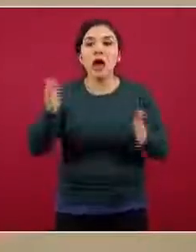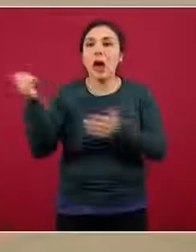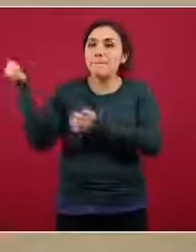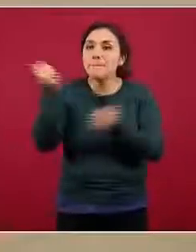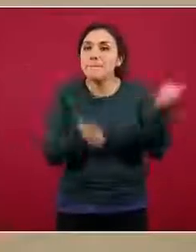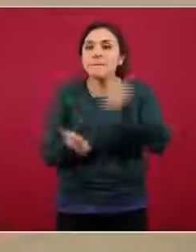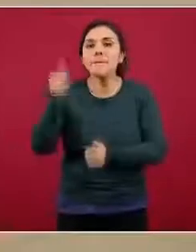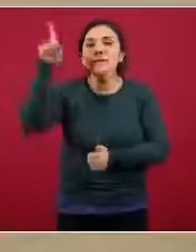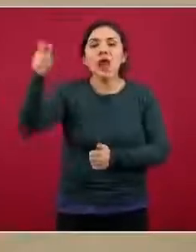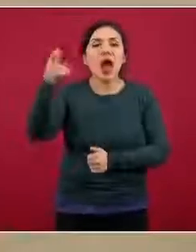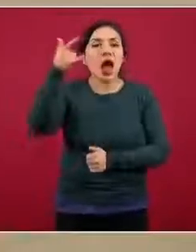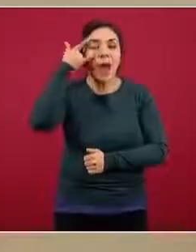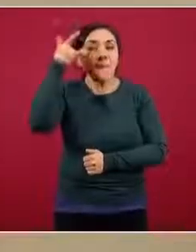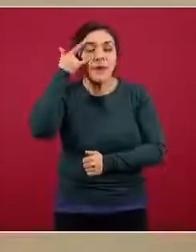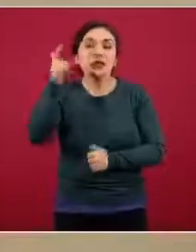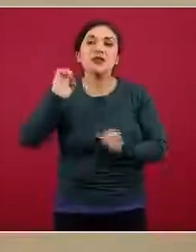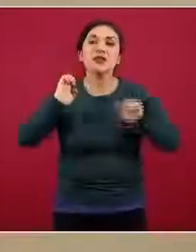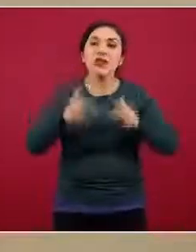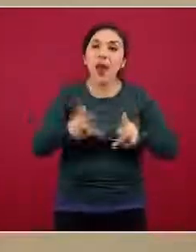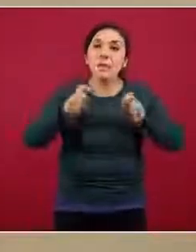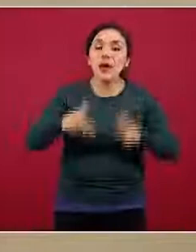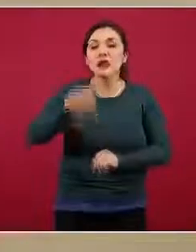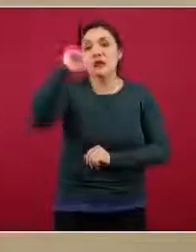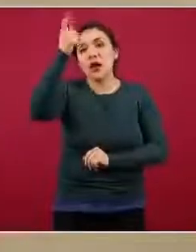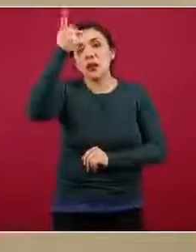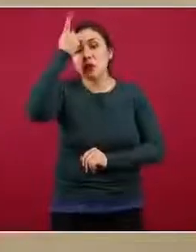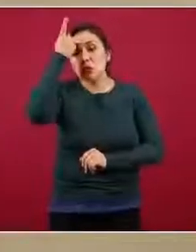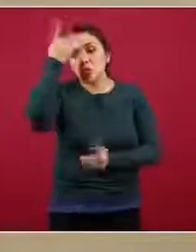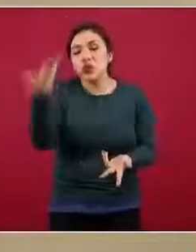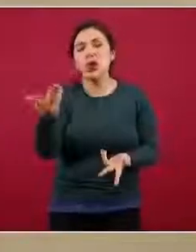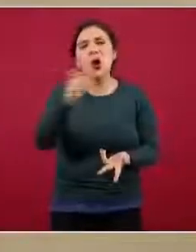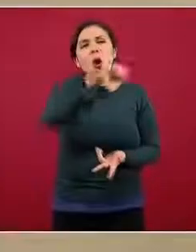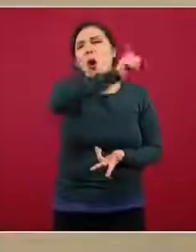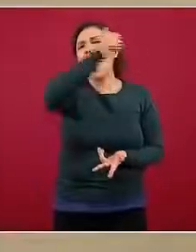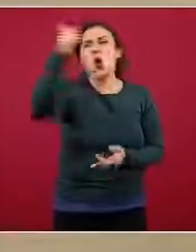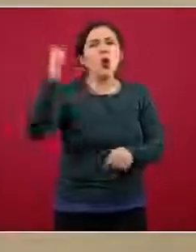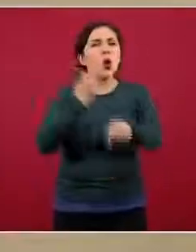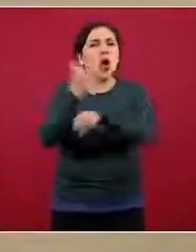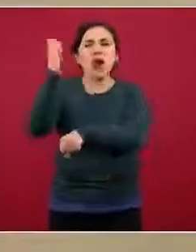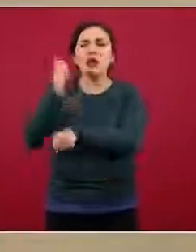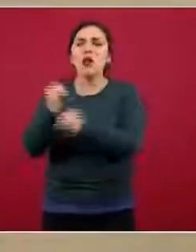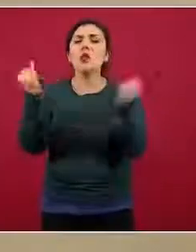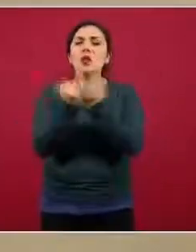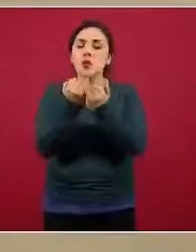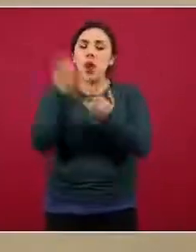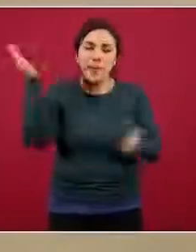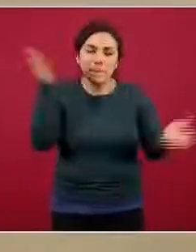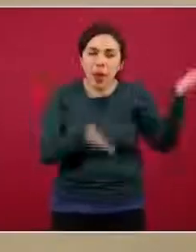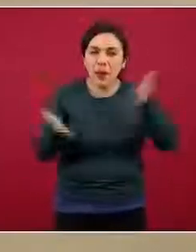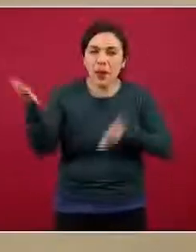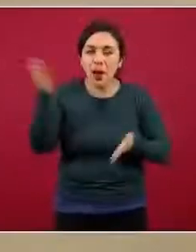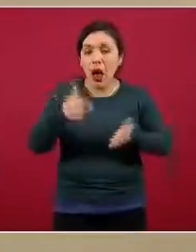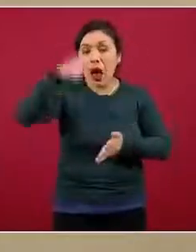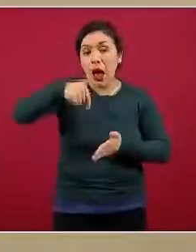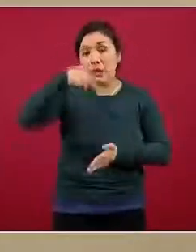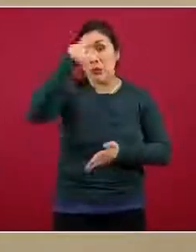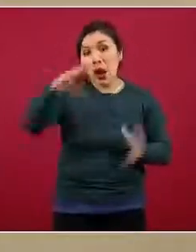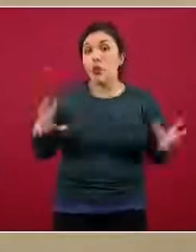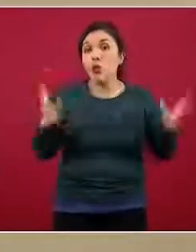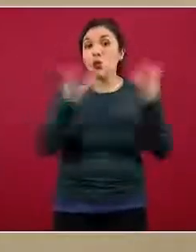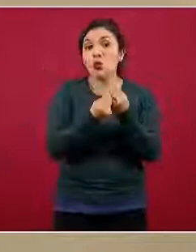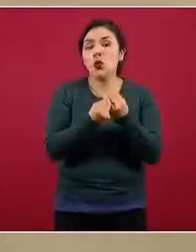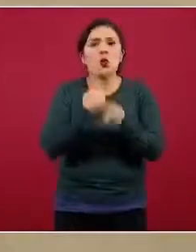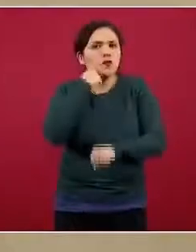de Campeche, de Chiapas, de San Luis Potosí, de otros estados, también hemos recibido, en donde de manera